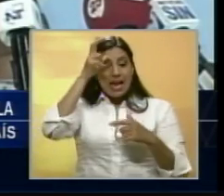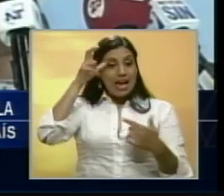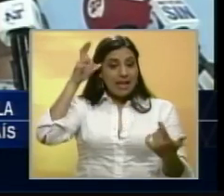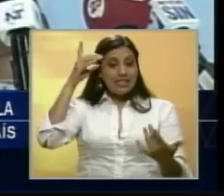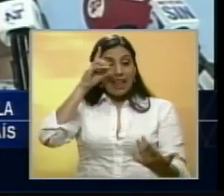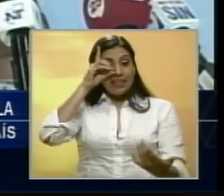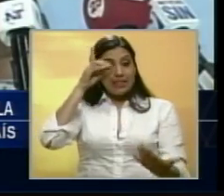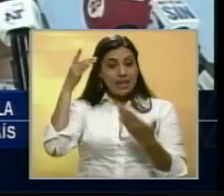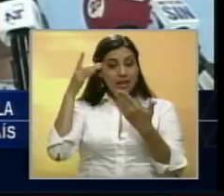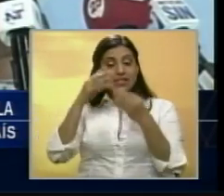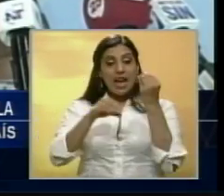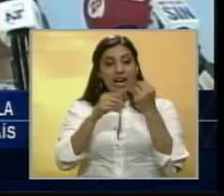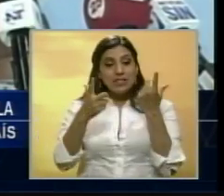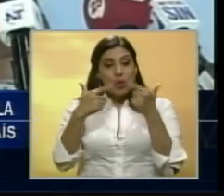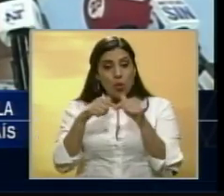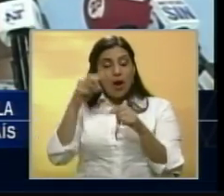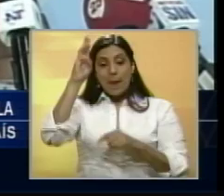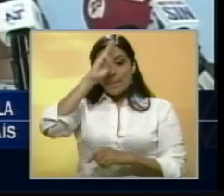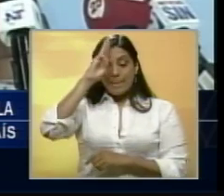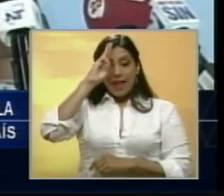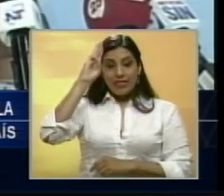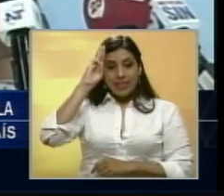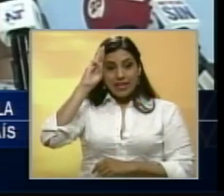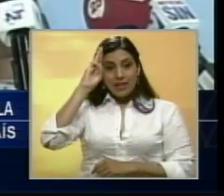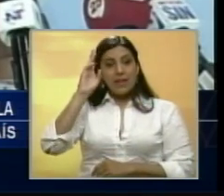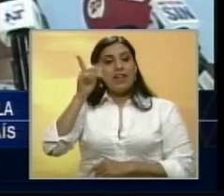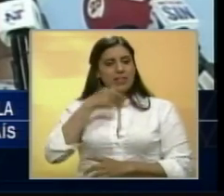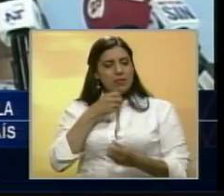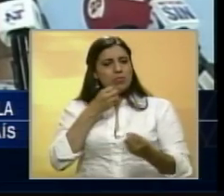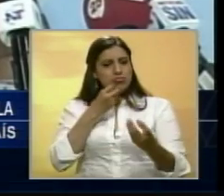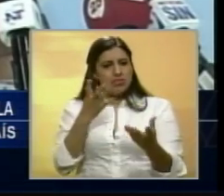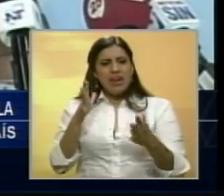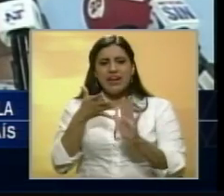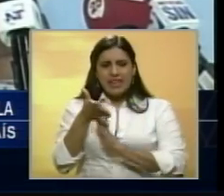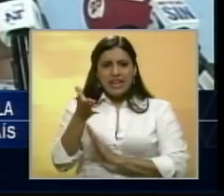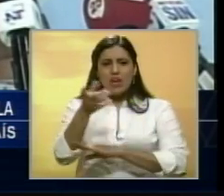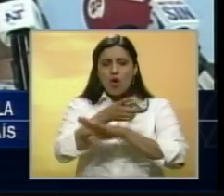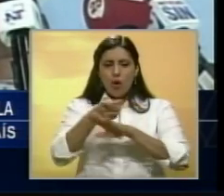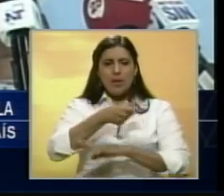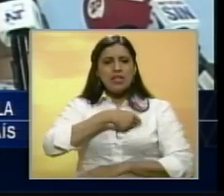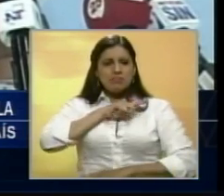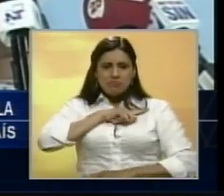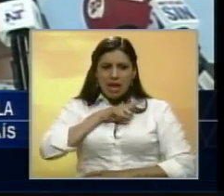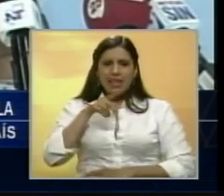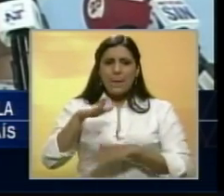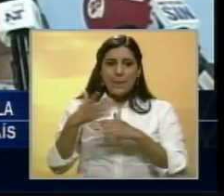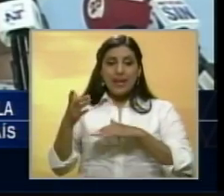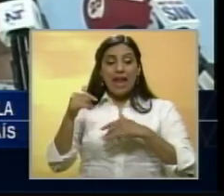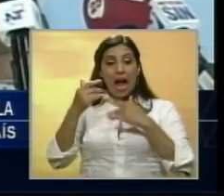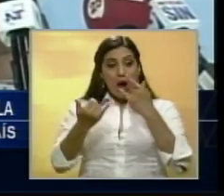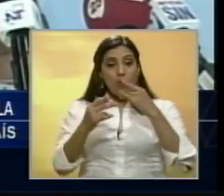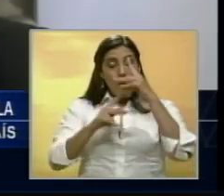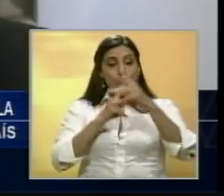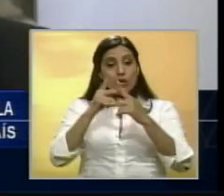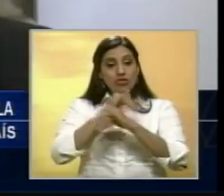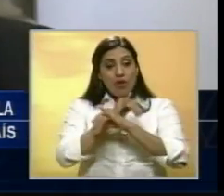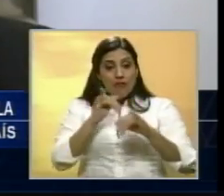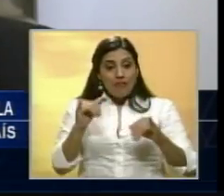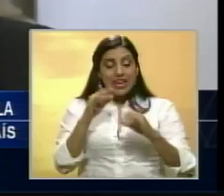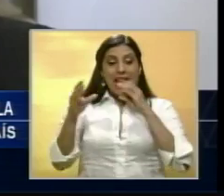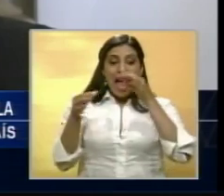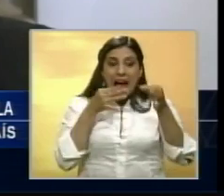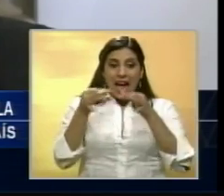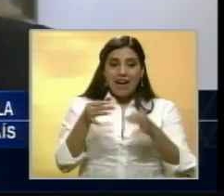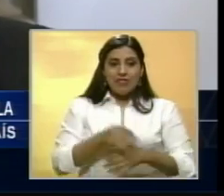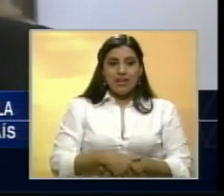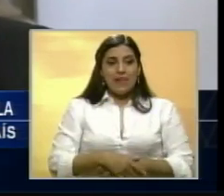canciller Delcy Rodríguez realizó en Madrid. En esta se expuso el deseo del gobierno español para que el actual proceso culmine en un